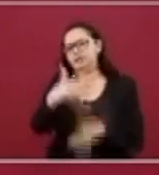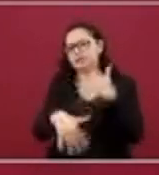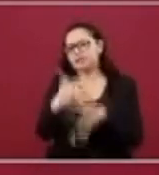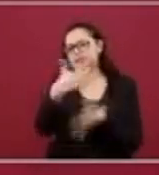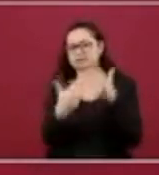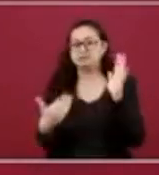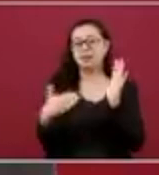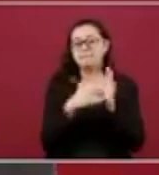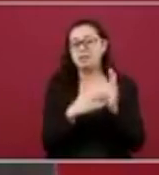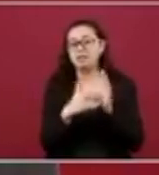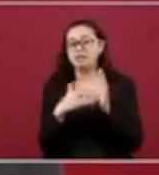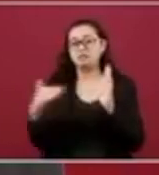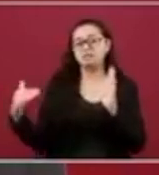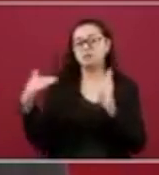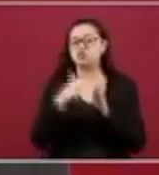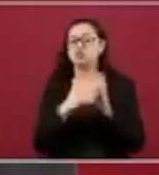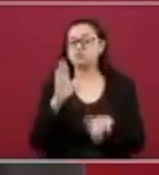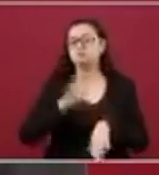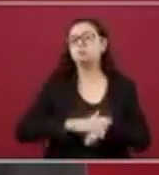15,000 millones adicionales,